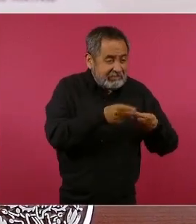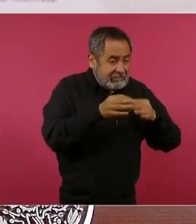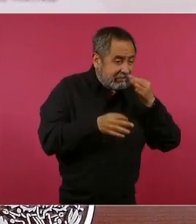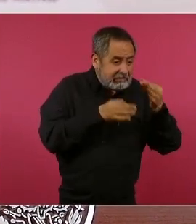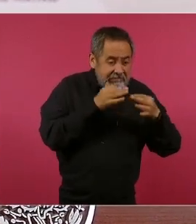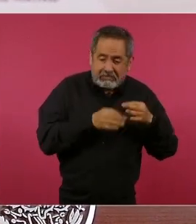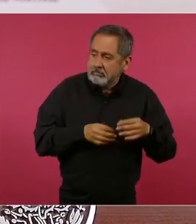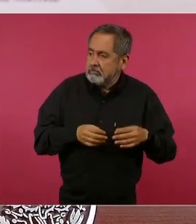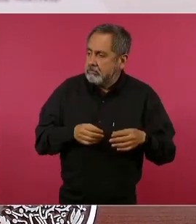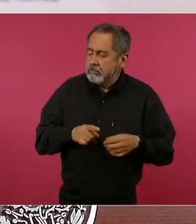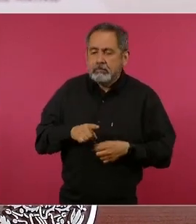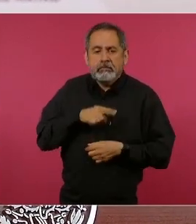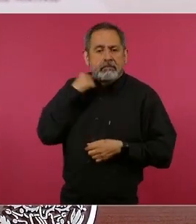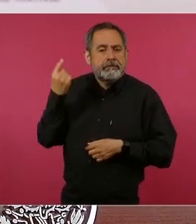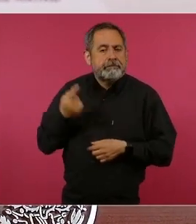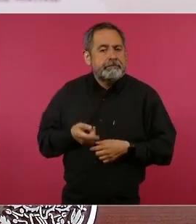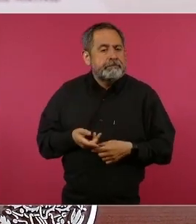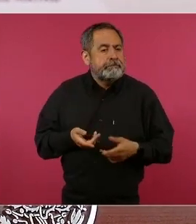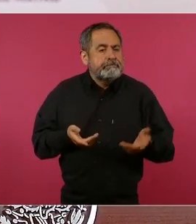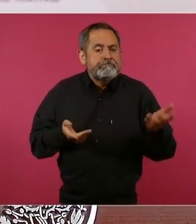Y además,